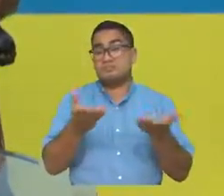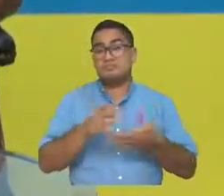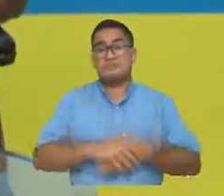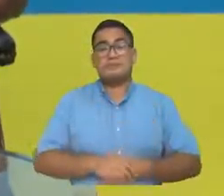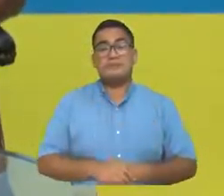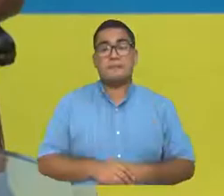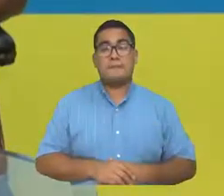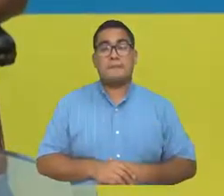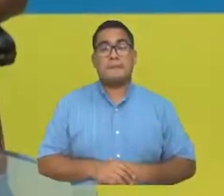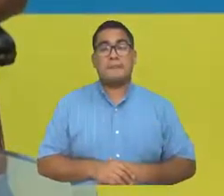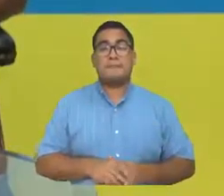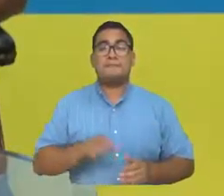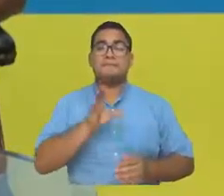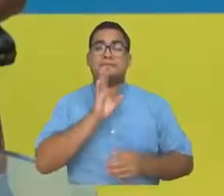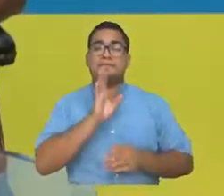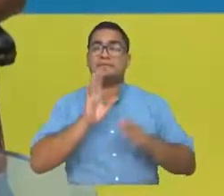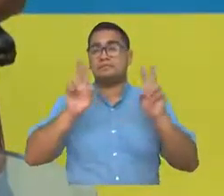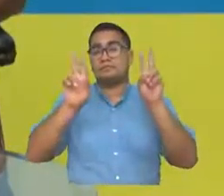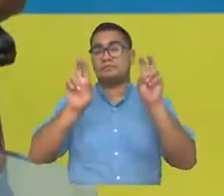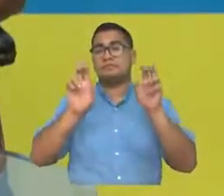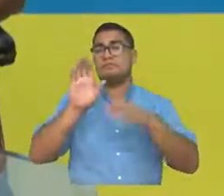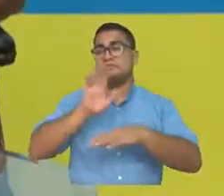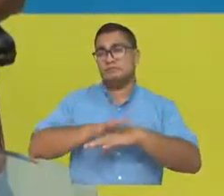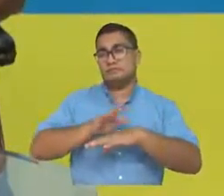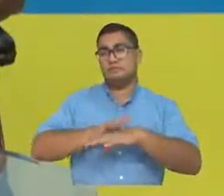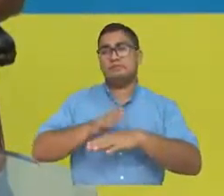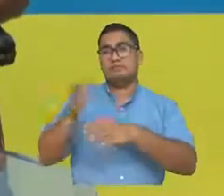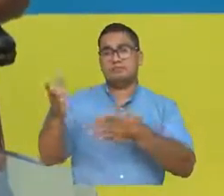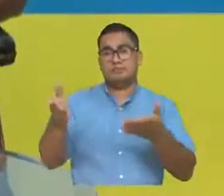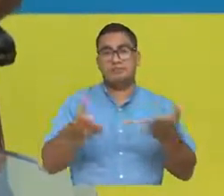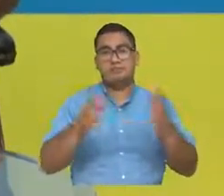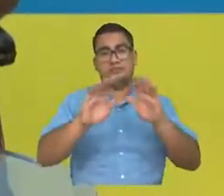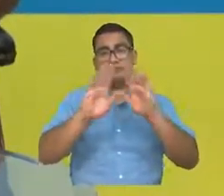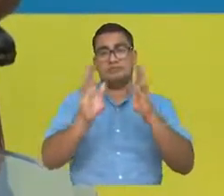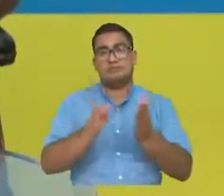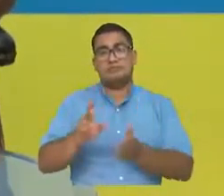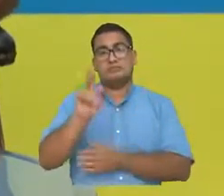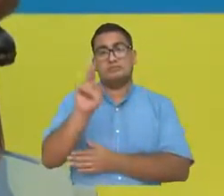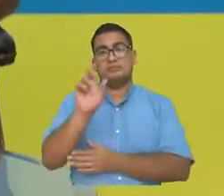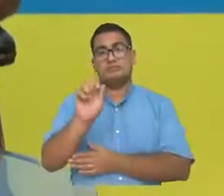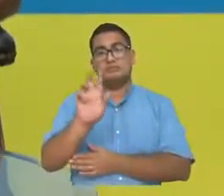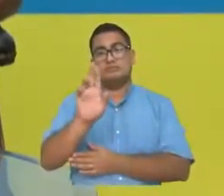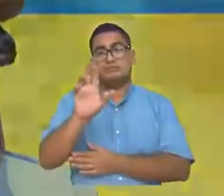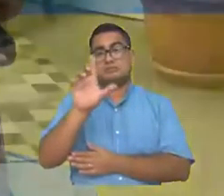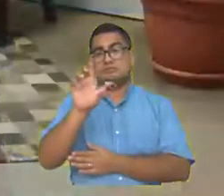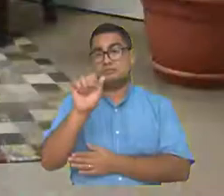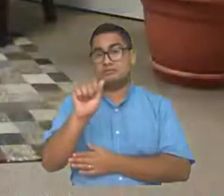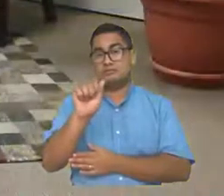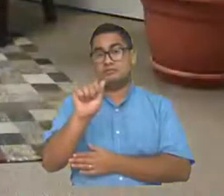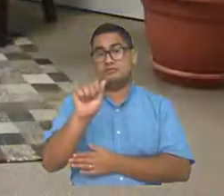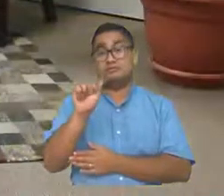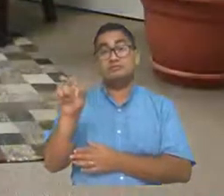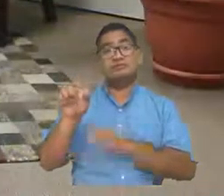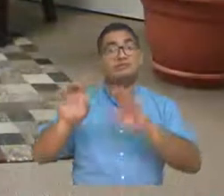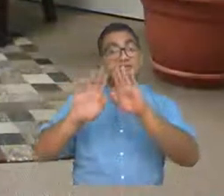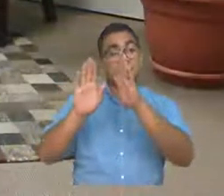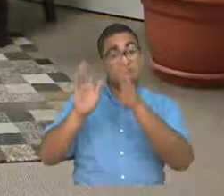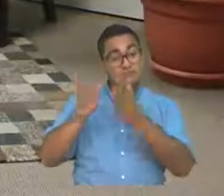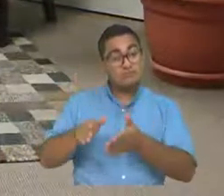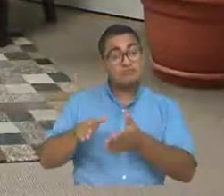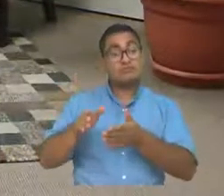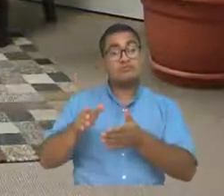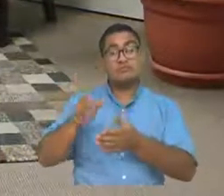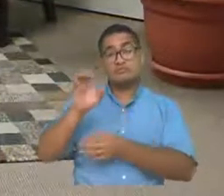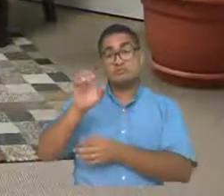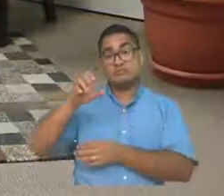son portadores del virus y que usted y yo no nos damos cuenta. Inclusive ni ellos mismos se dan cuenta de que son portadores